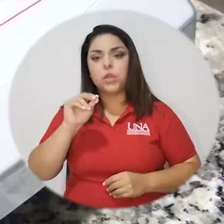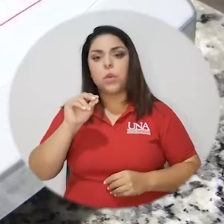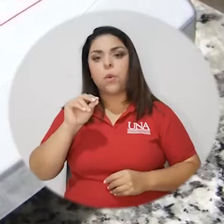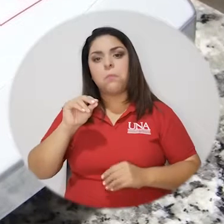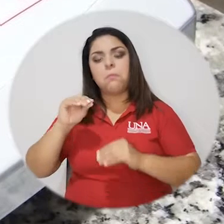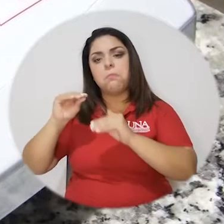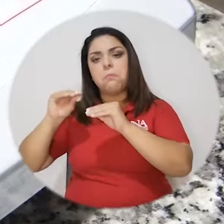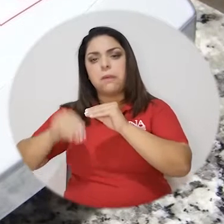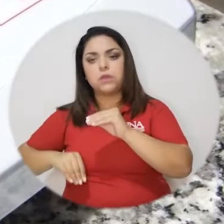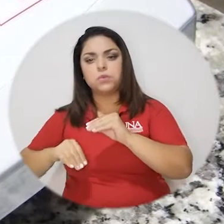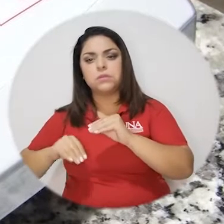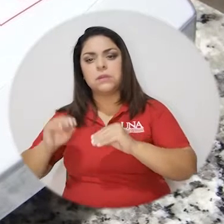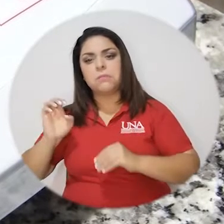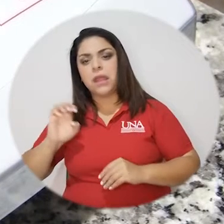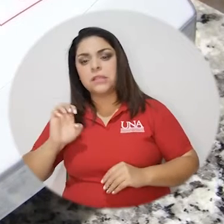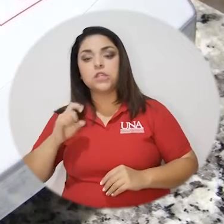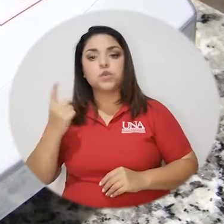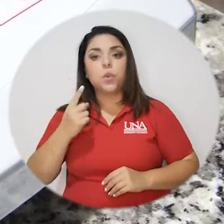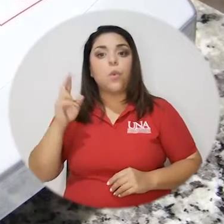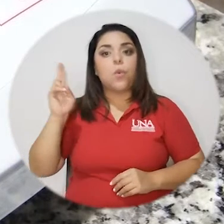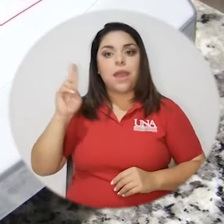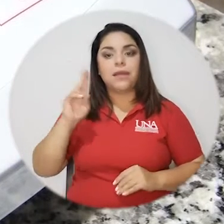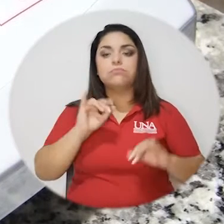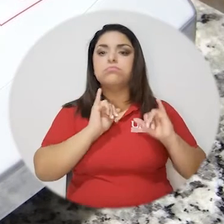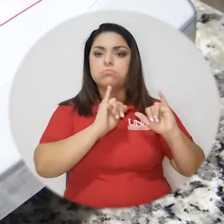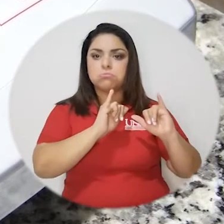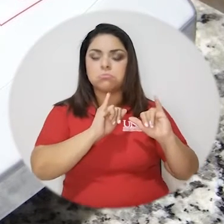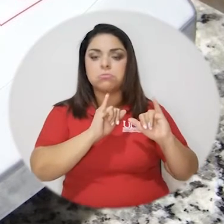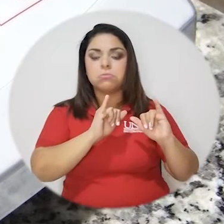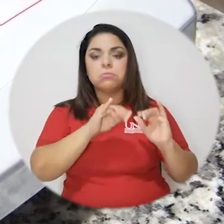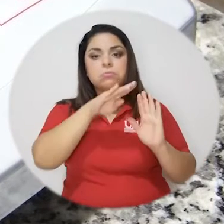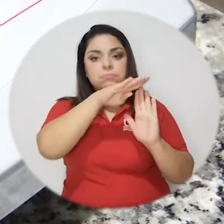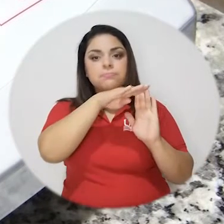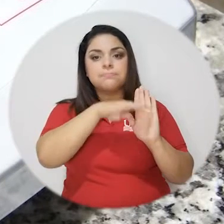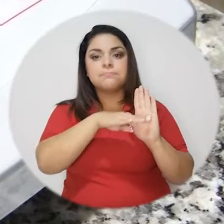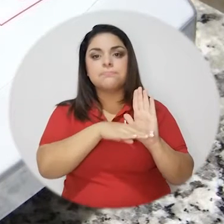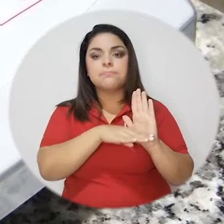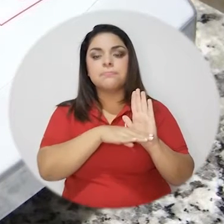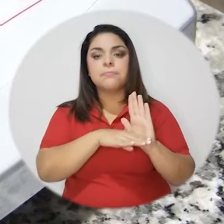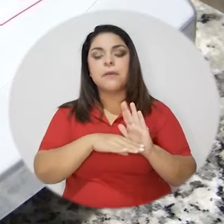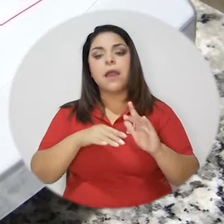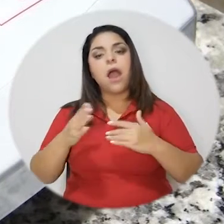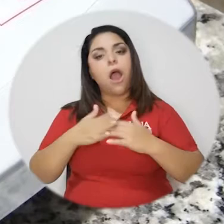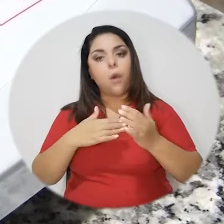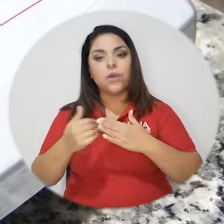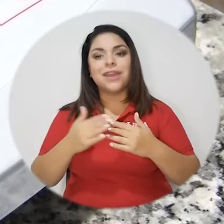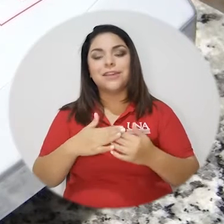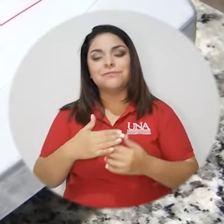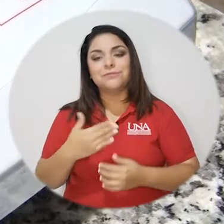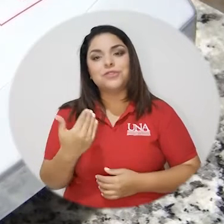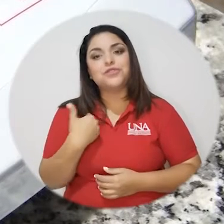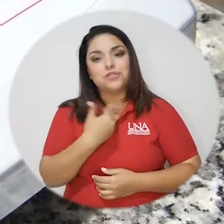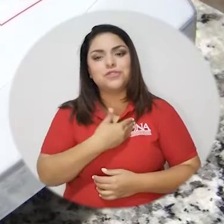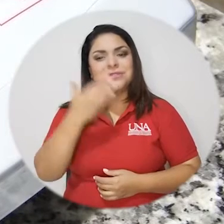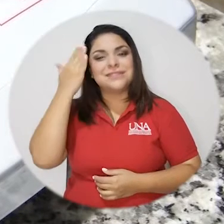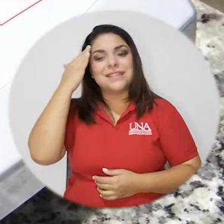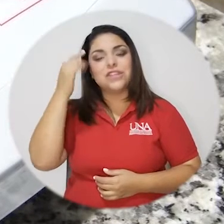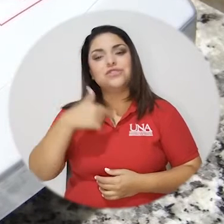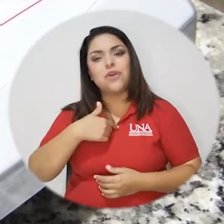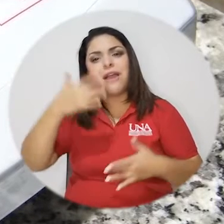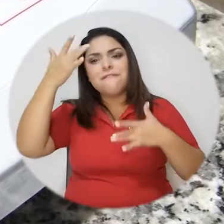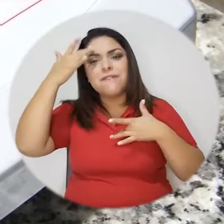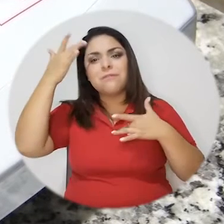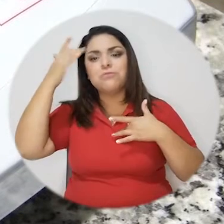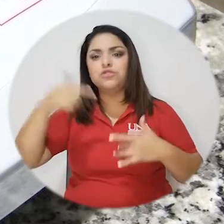las intervenciones menos emergentes, si se puede llamar de esa manera, las menos prioritarias, aunque para